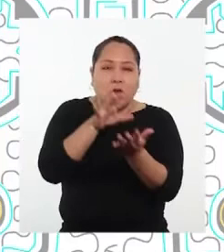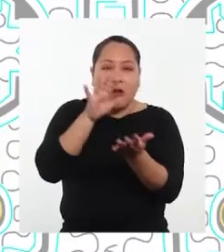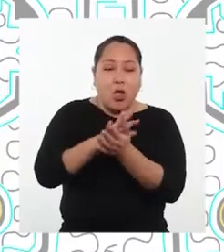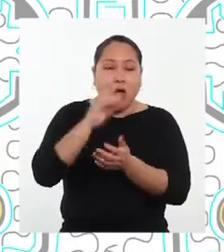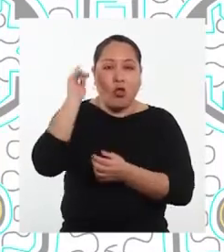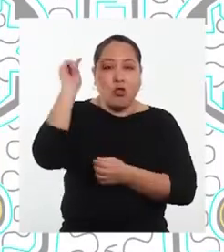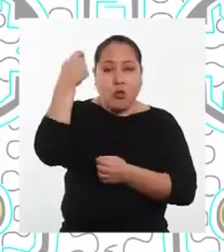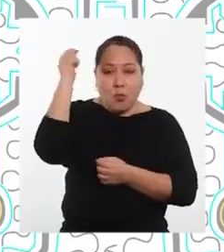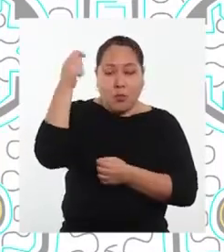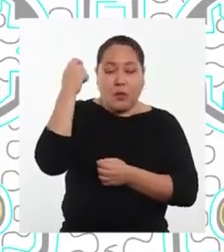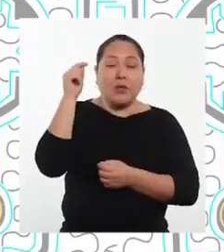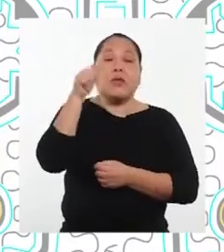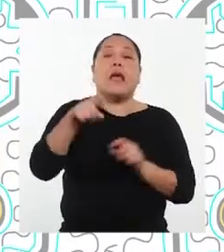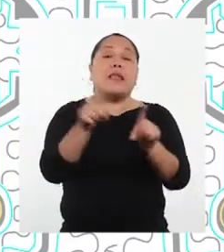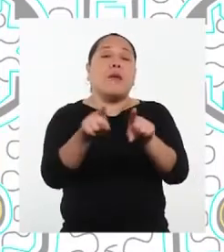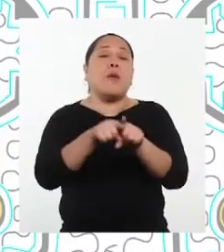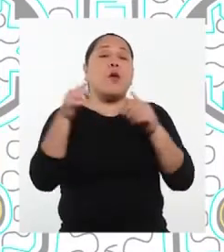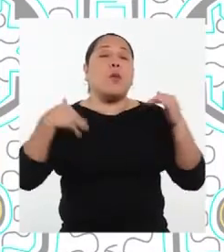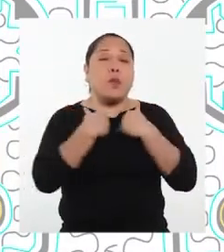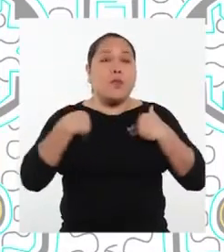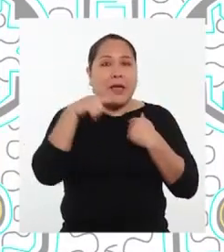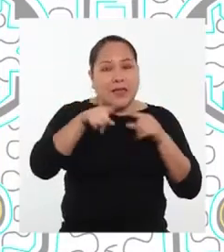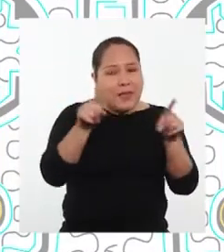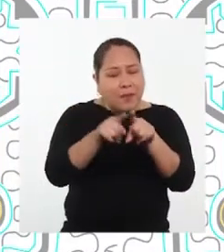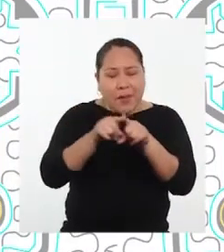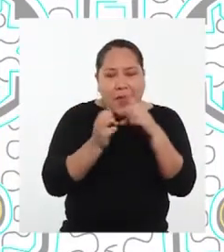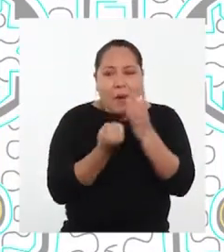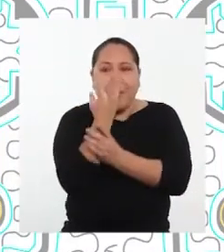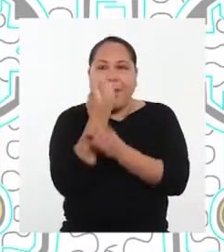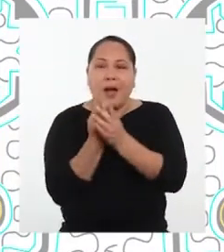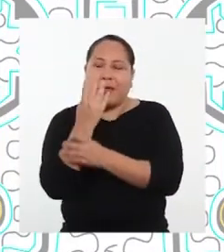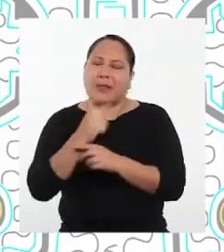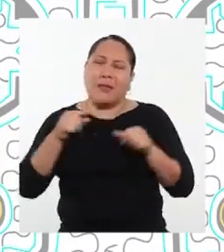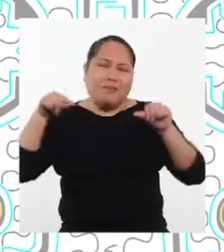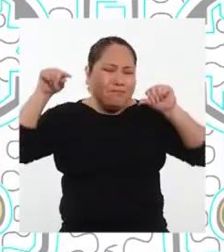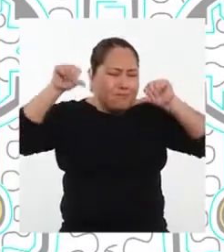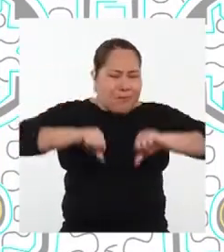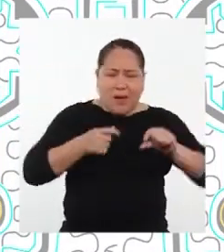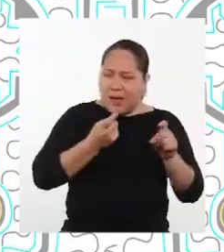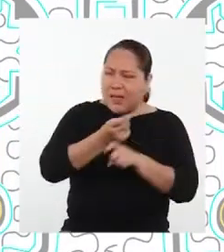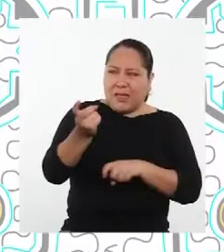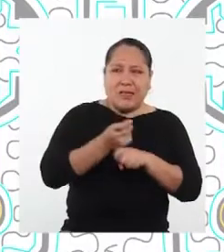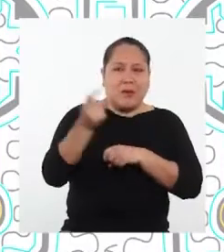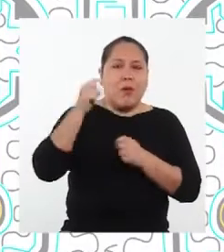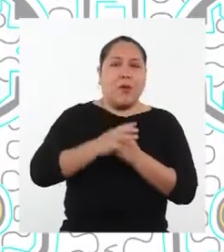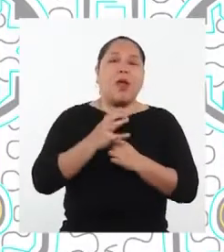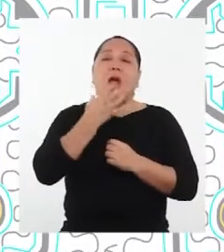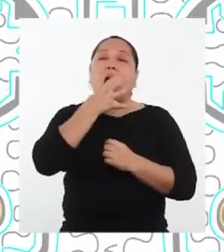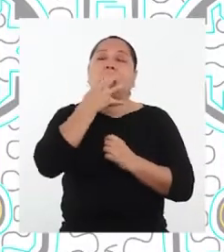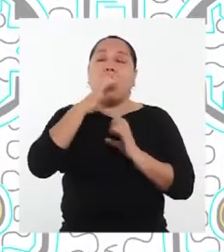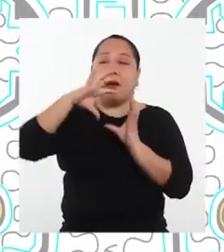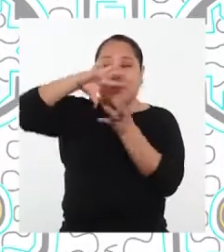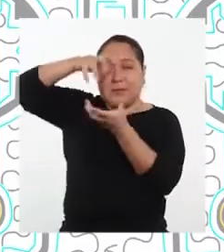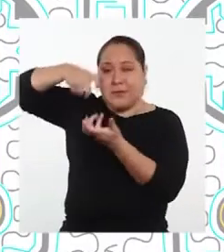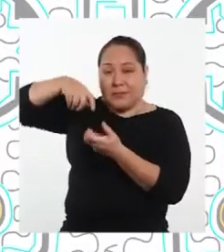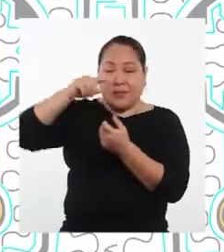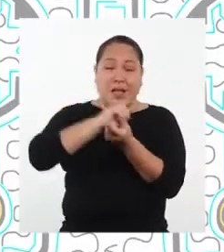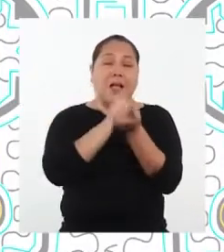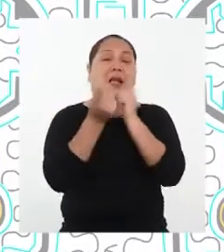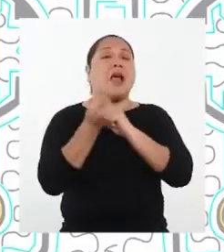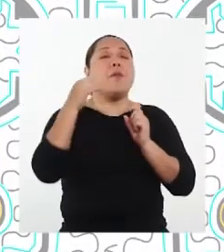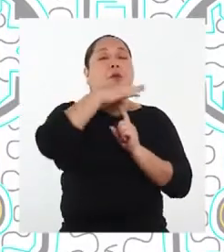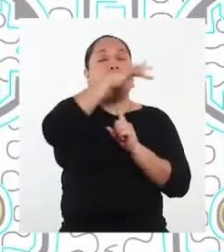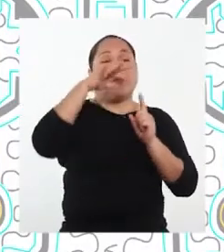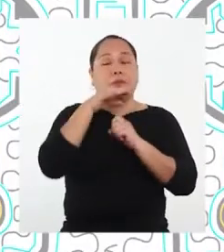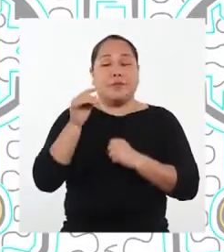entre otros. Y así como los animales, también las plantas se ven afectadas por el calentamiento global y el cambio climático. ¿En